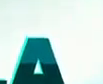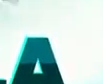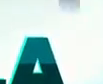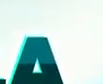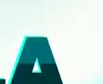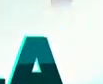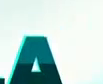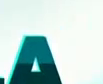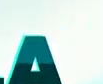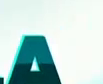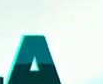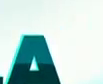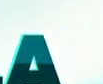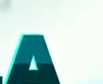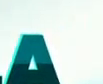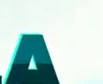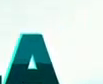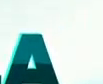tú